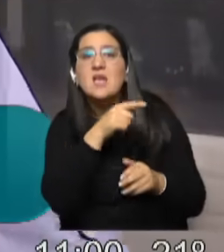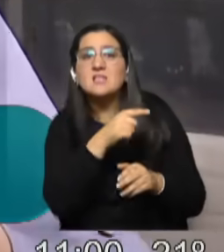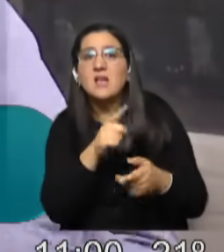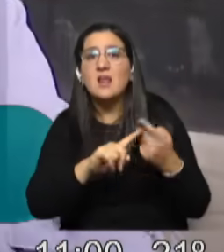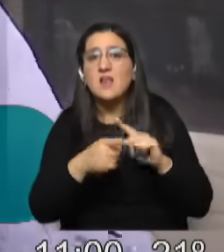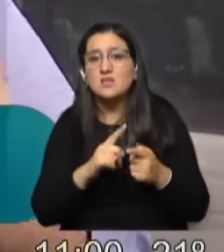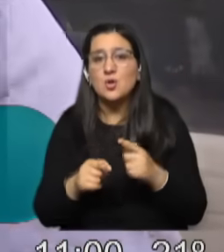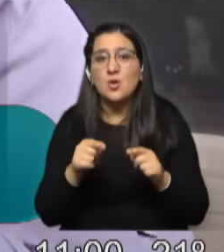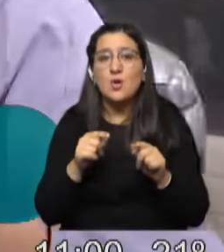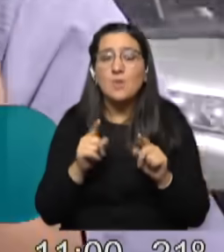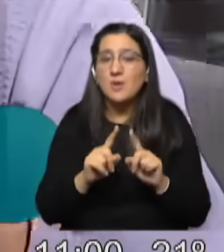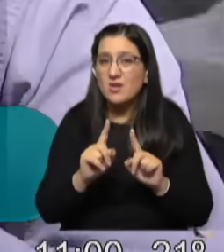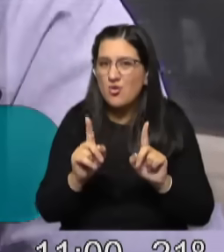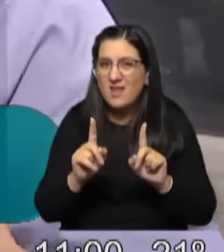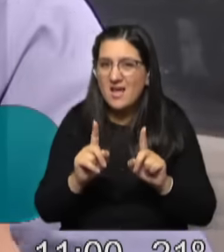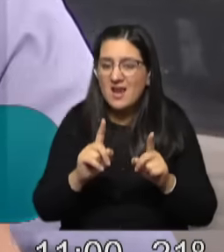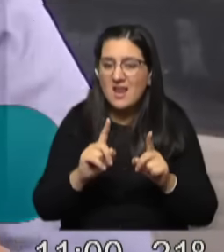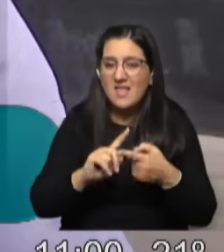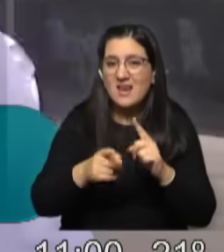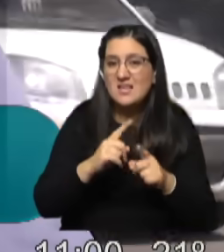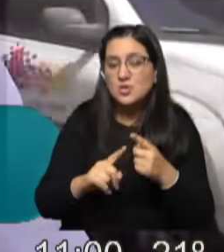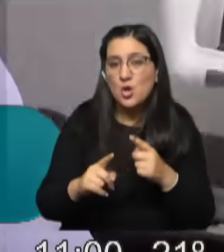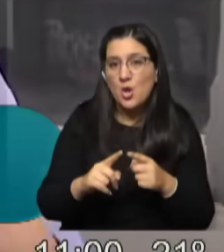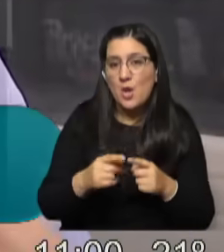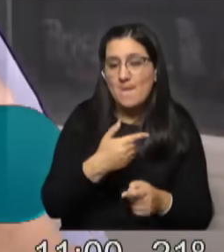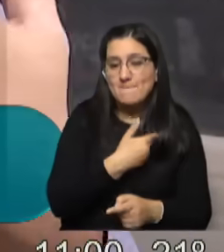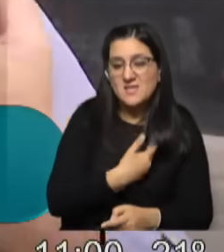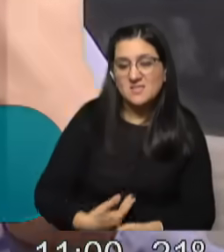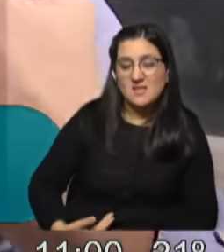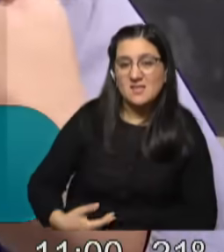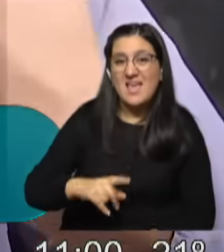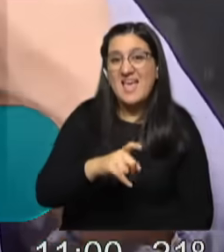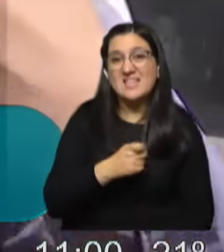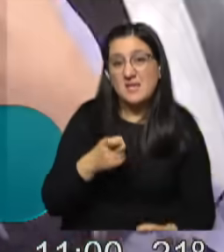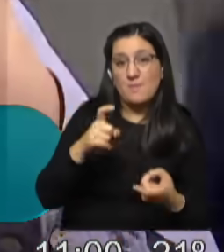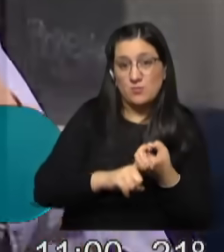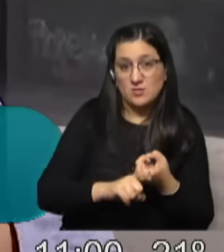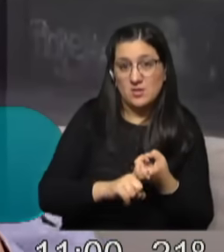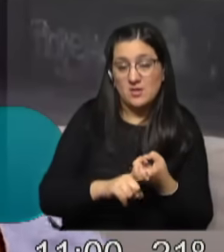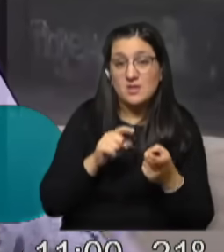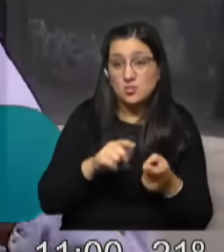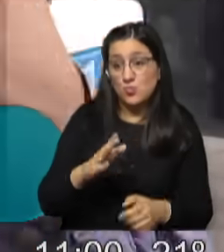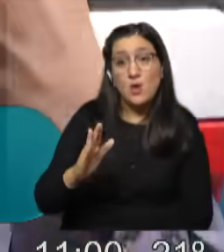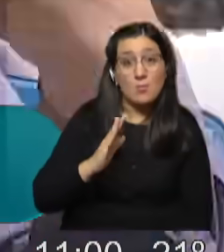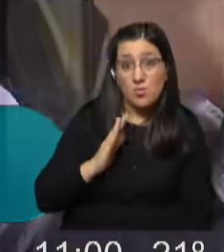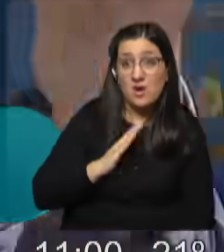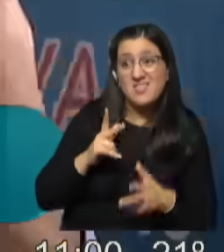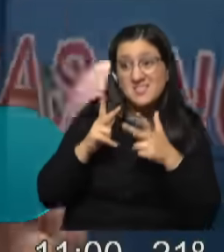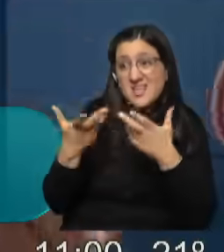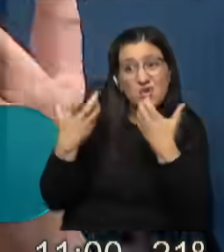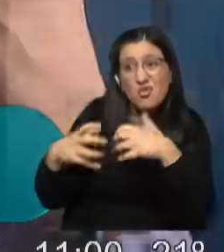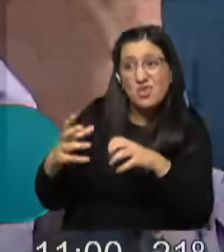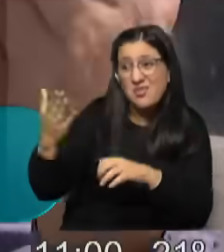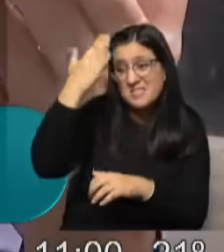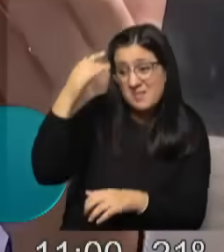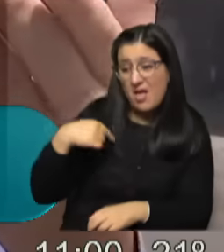pero ahí no pasaba por la relación presidente-ex-esposa. En todo caso, pasa porque una mujer dice que no quiere que se